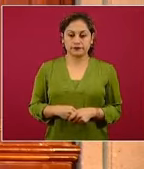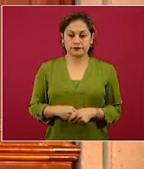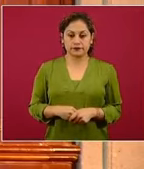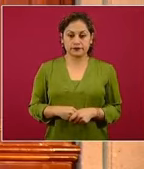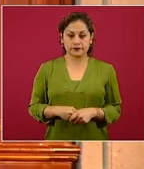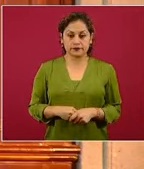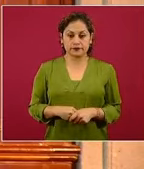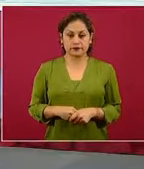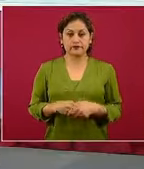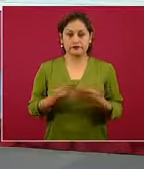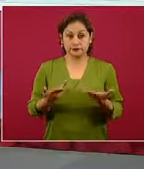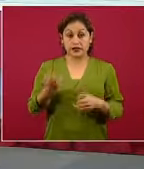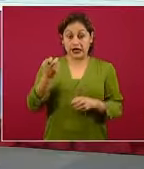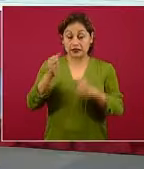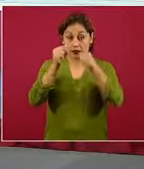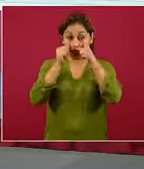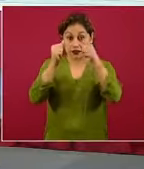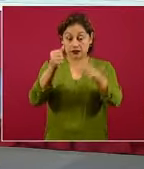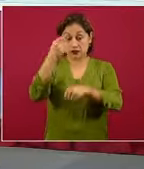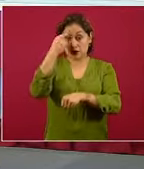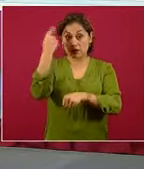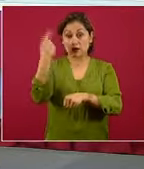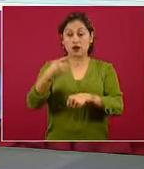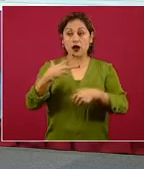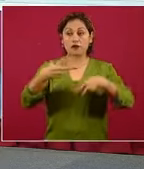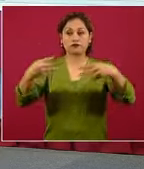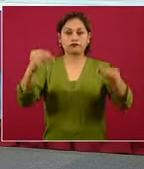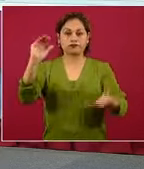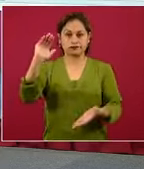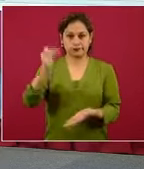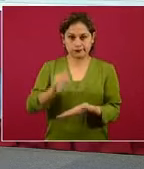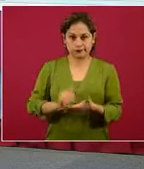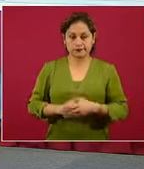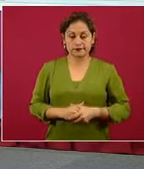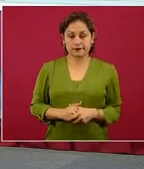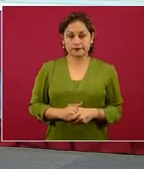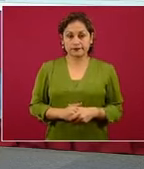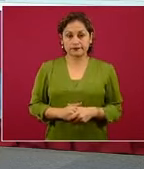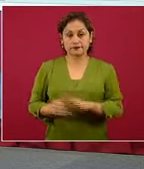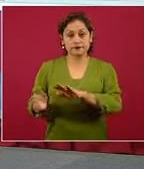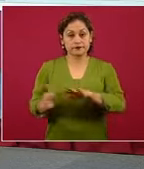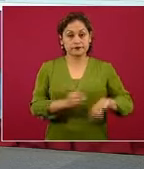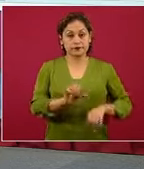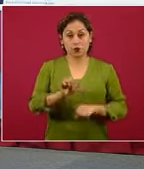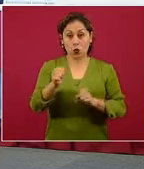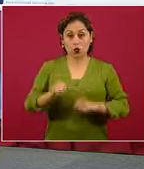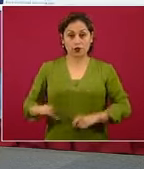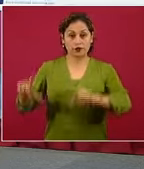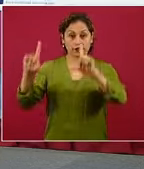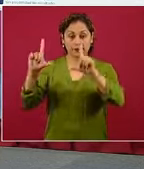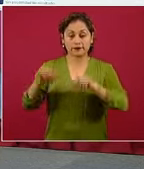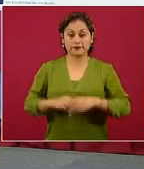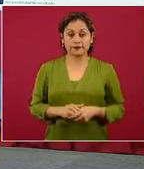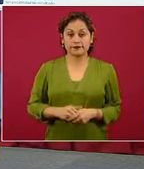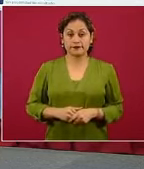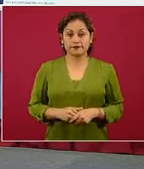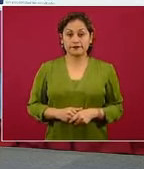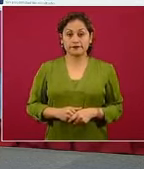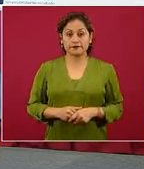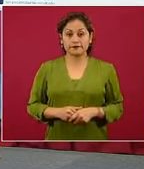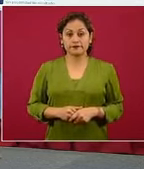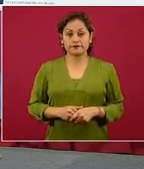el virus y que éste continúe incrementándose. Veamos la siguiente diapositiva. Vamos a enfocar